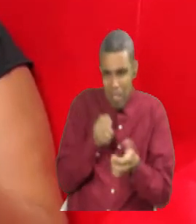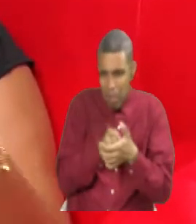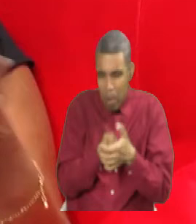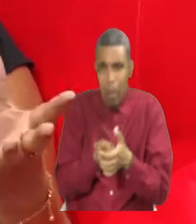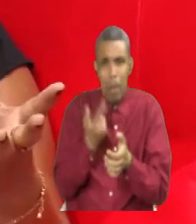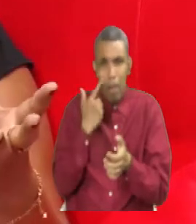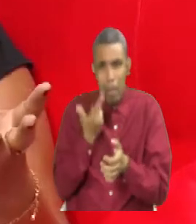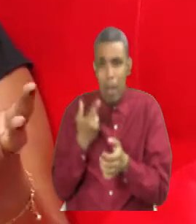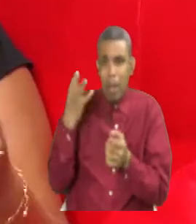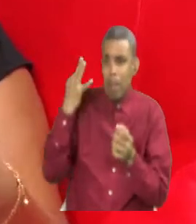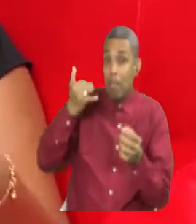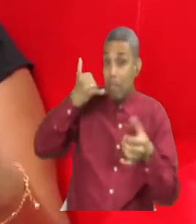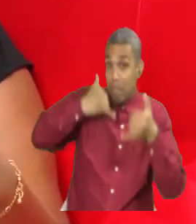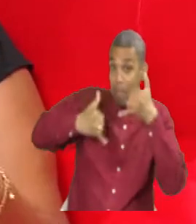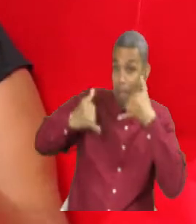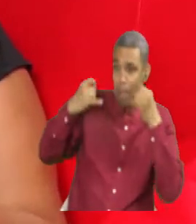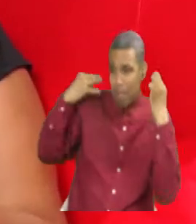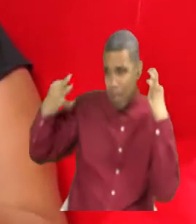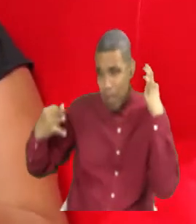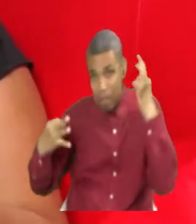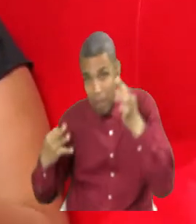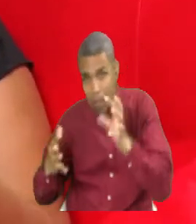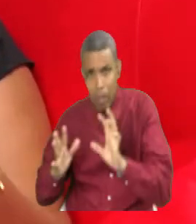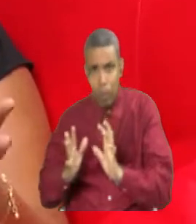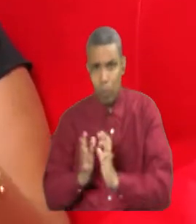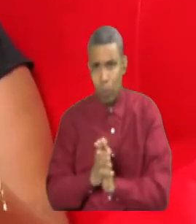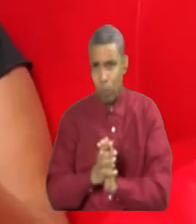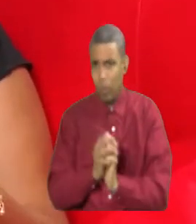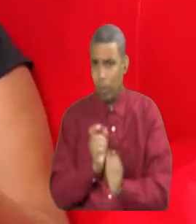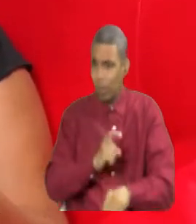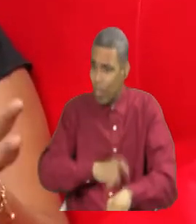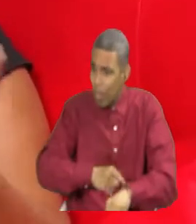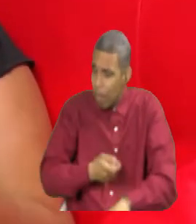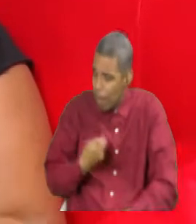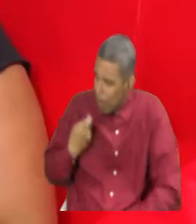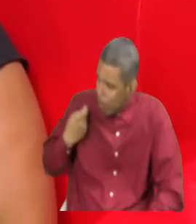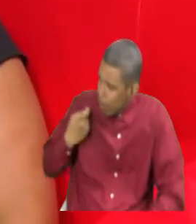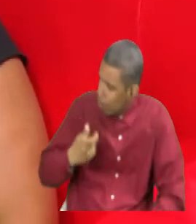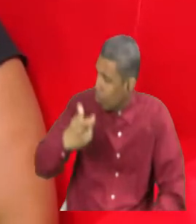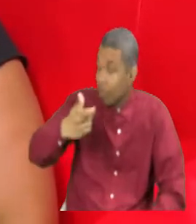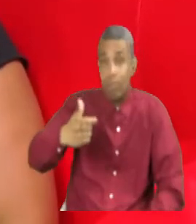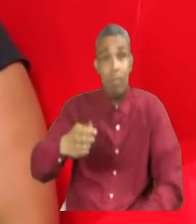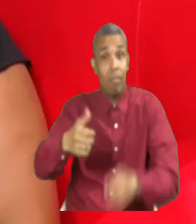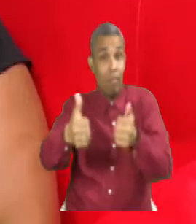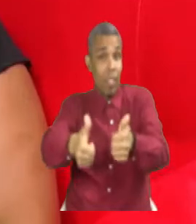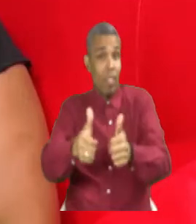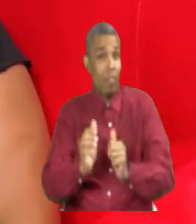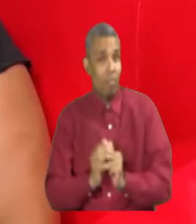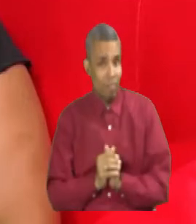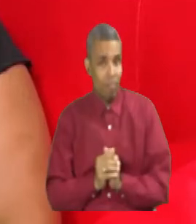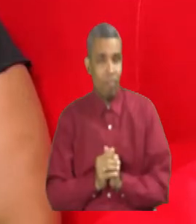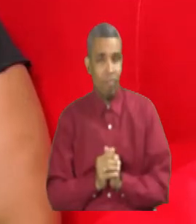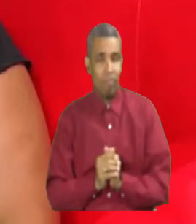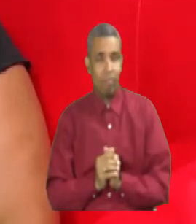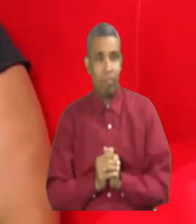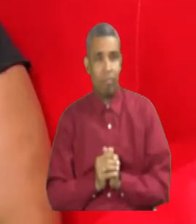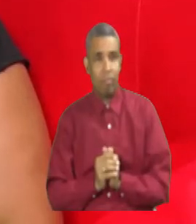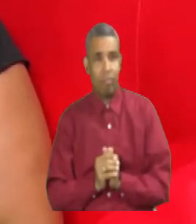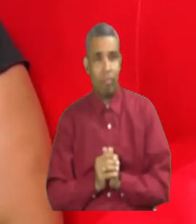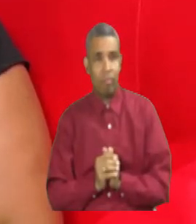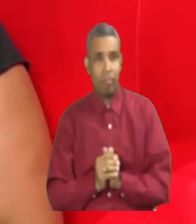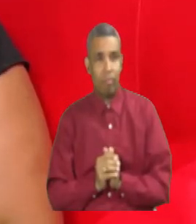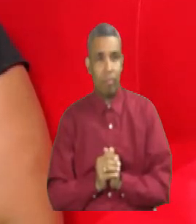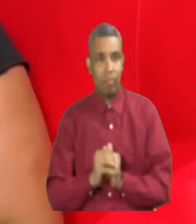y hemos hecho muchos avances en muy poco tiempo y nos ha ido muy, muy, muy, muy extremadamente bien. Sandra es una